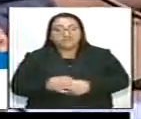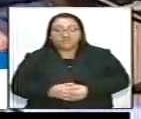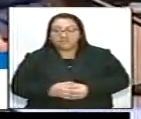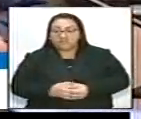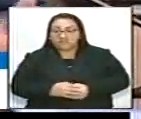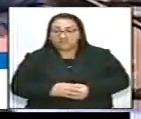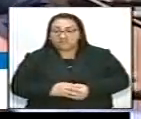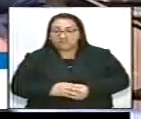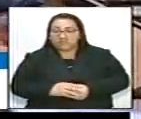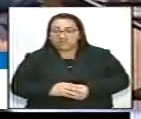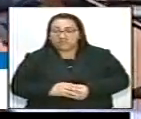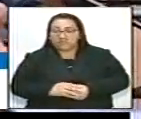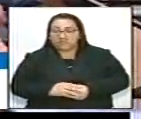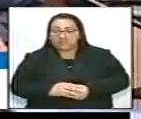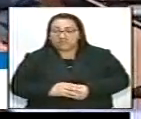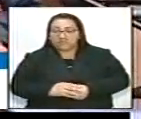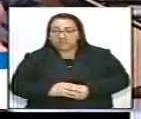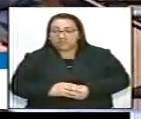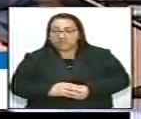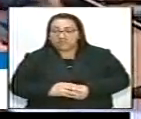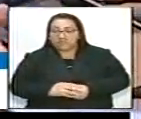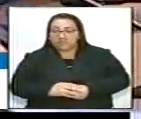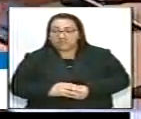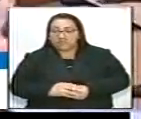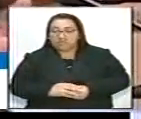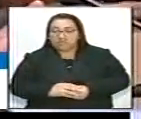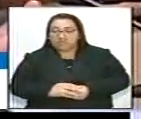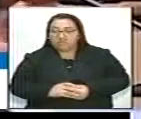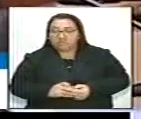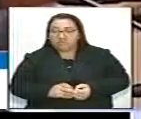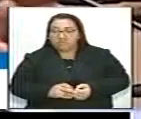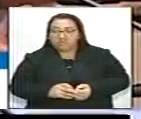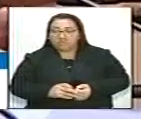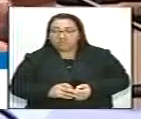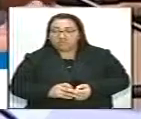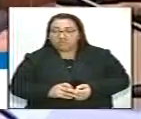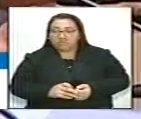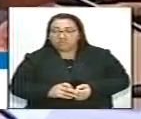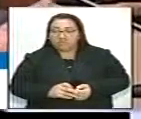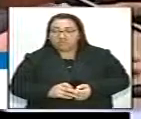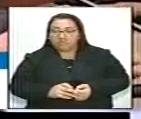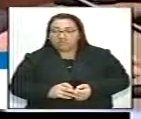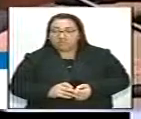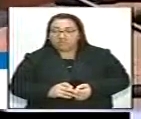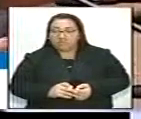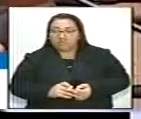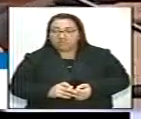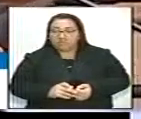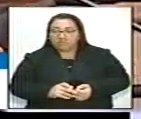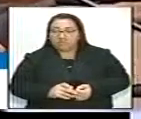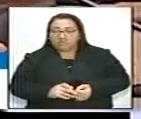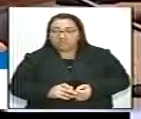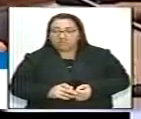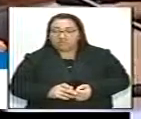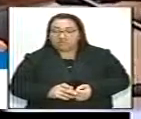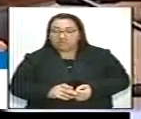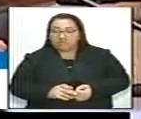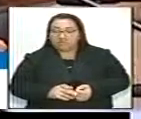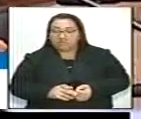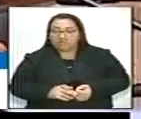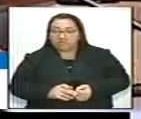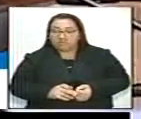y digo una especie de explicación, no se entiende, siendo él el presidente del Consejo de Defensa de los Intereses del Estado,